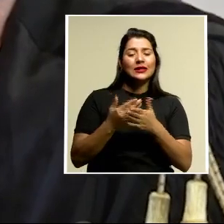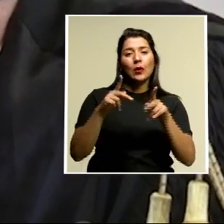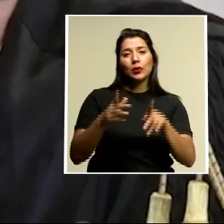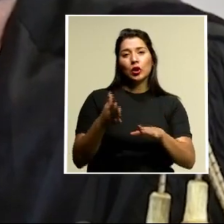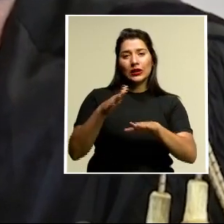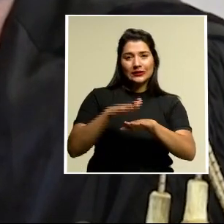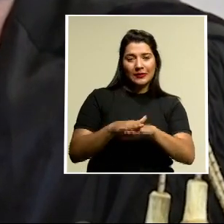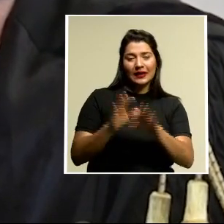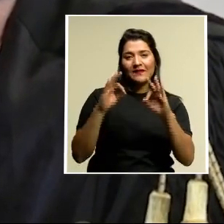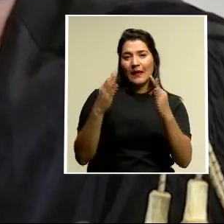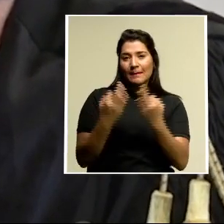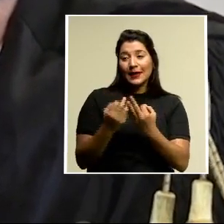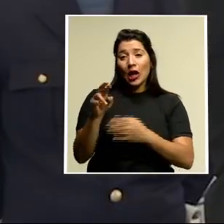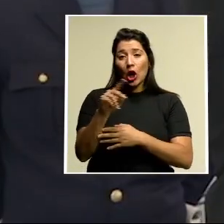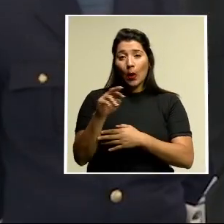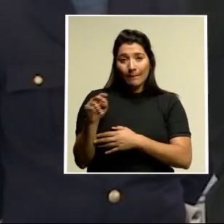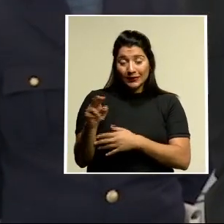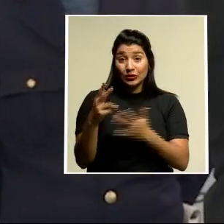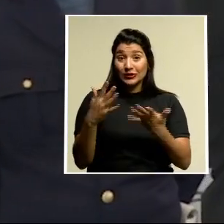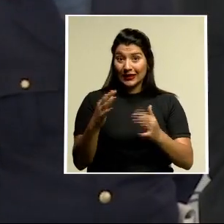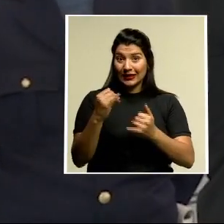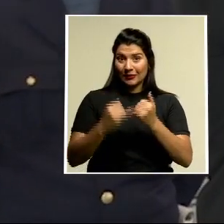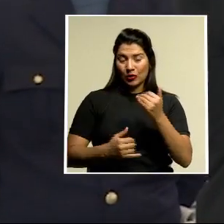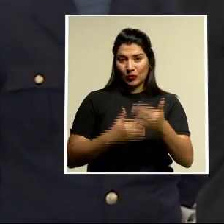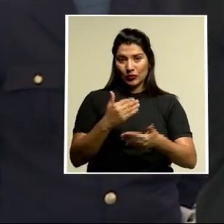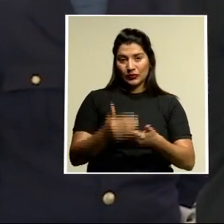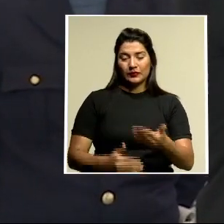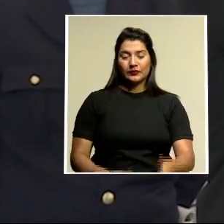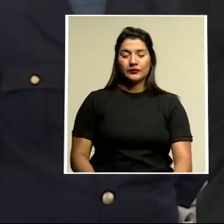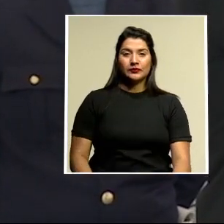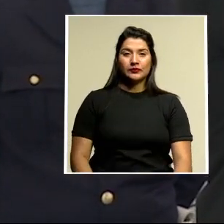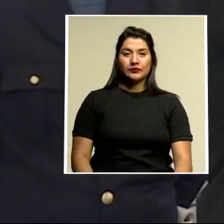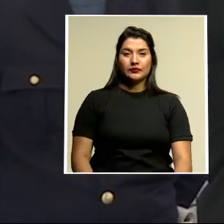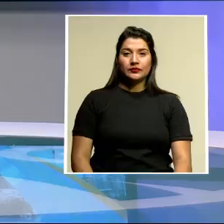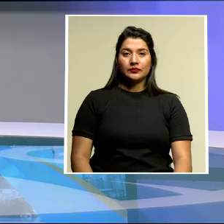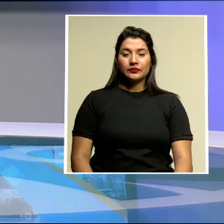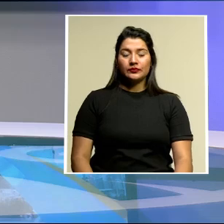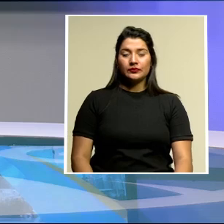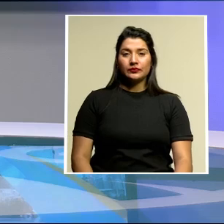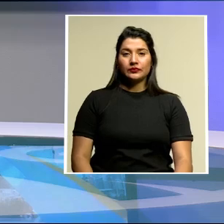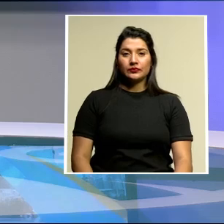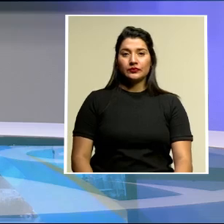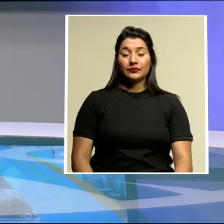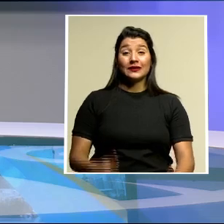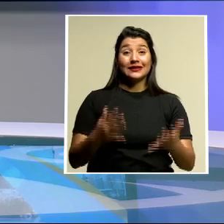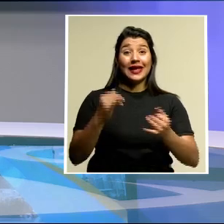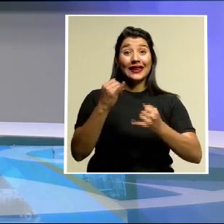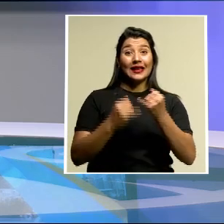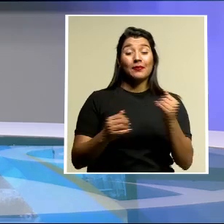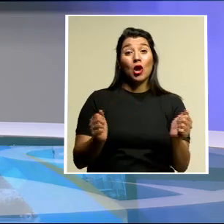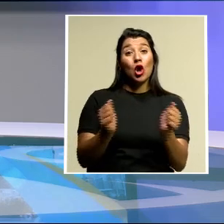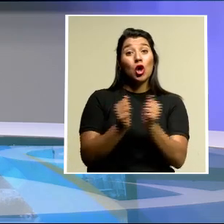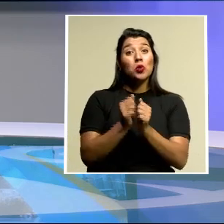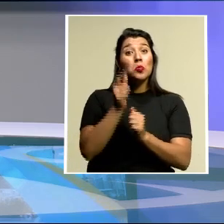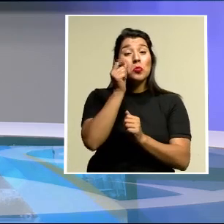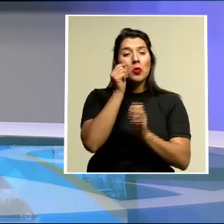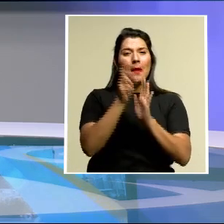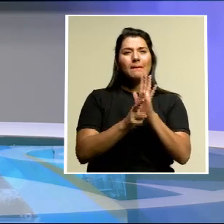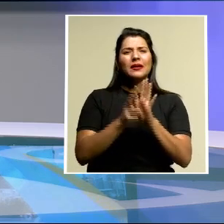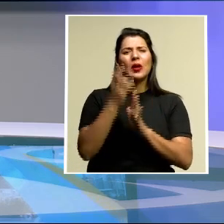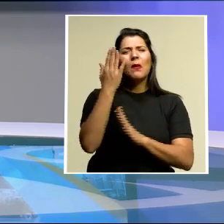Fueron considerados responsables de intervenir en operativos militares pactados entre las dictaduras sudamericanas para secuestrar